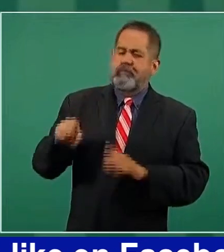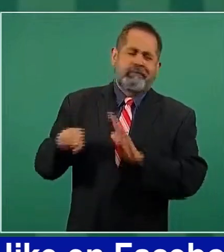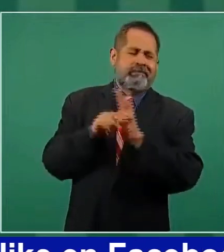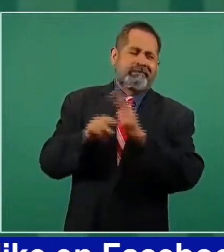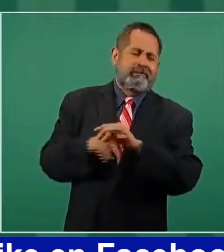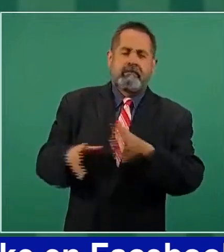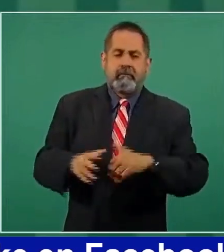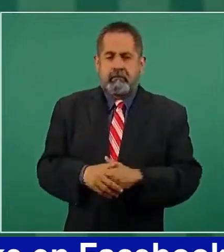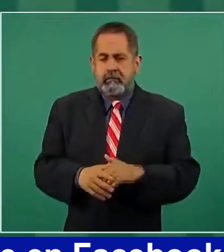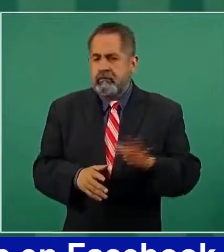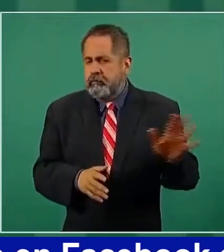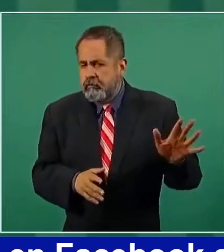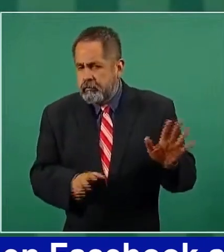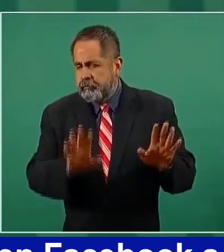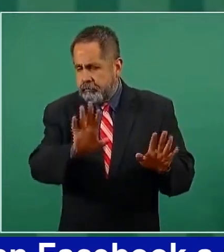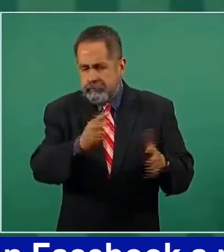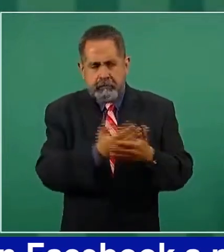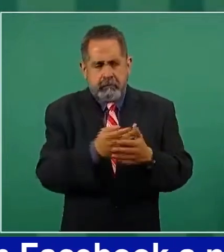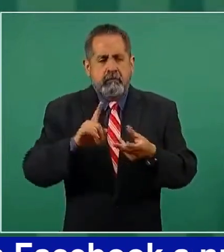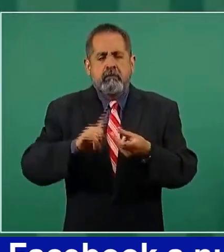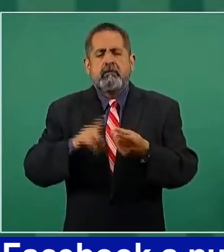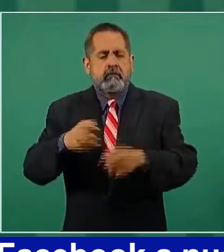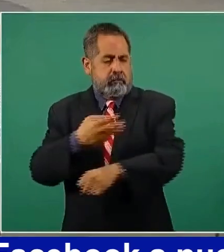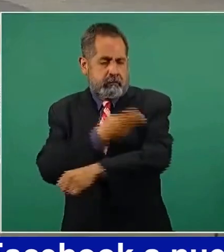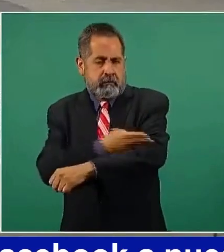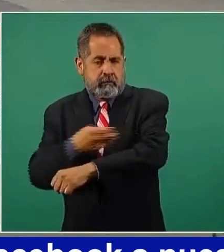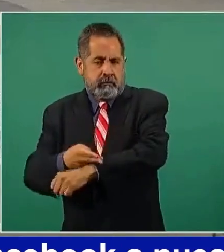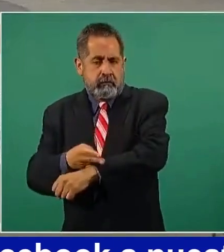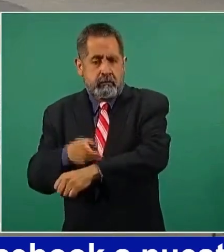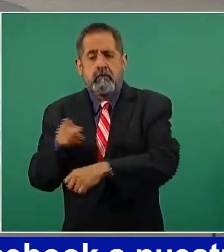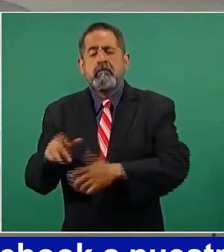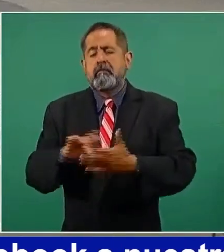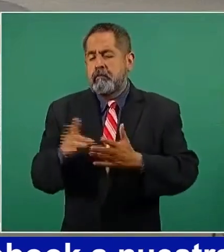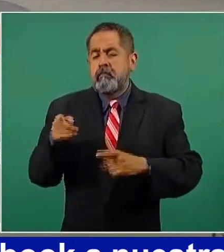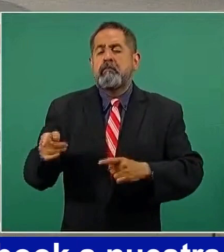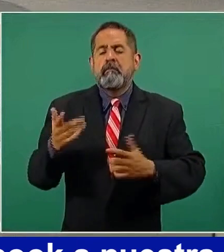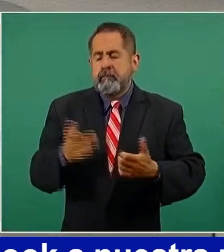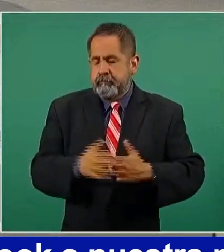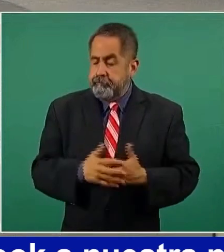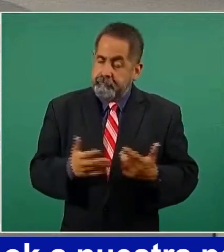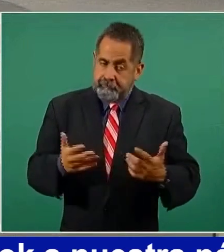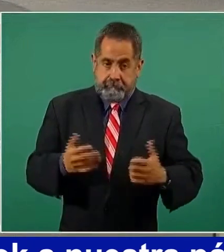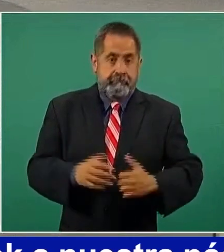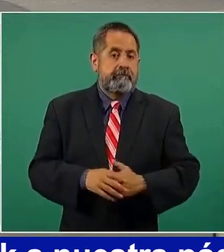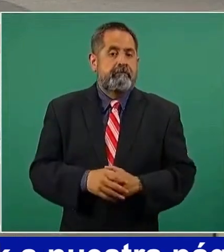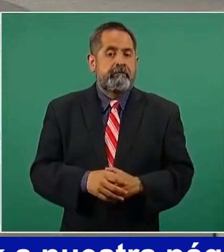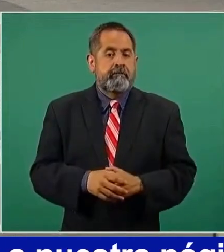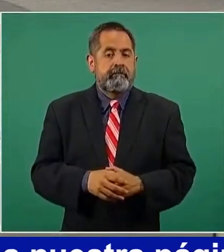pasado sin Madero?